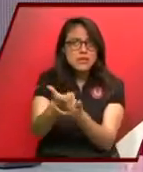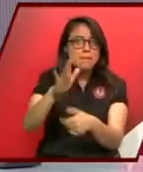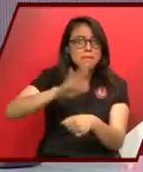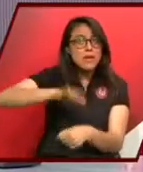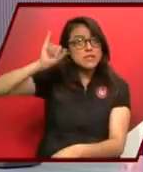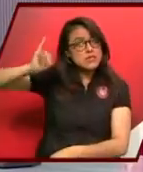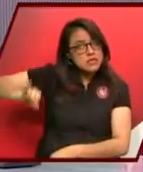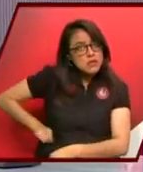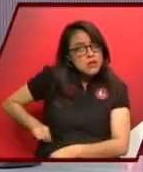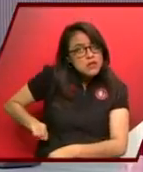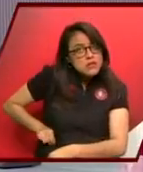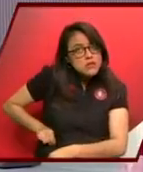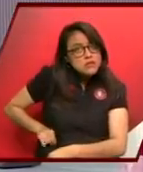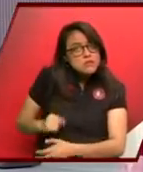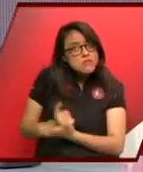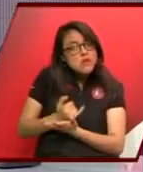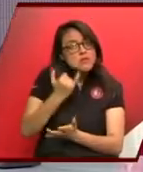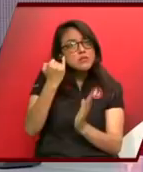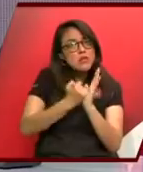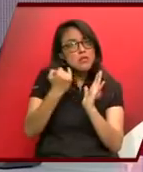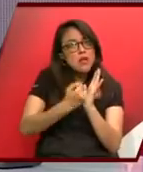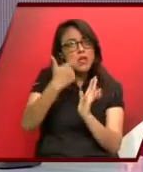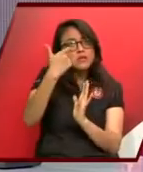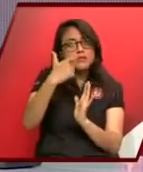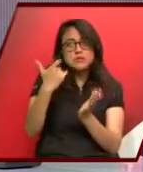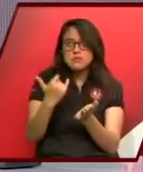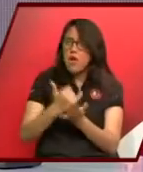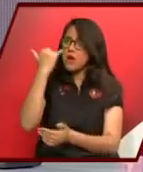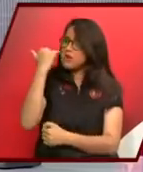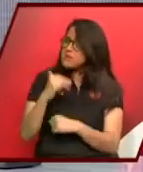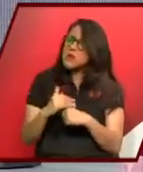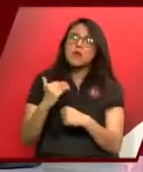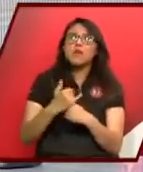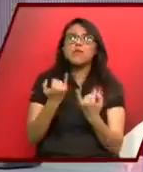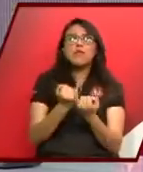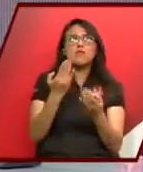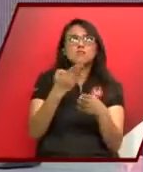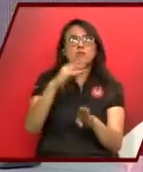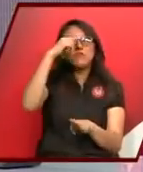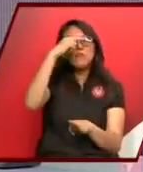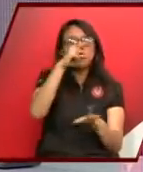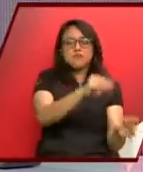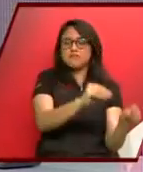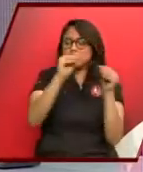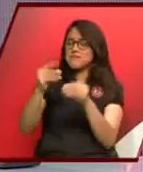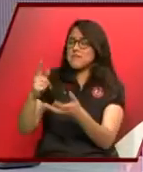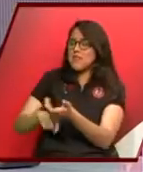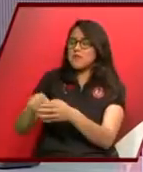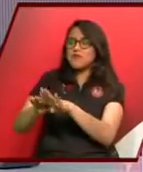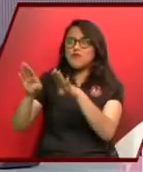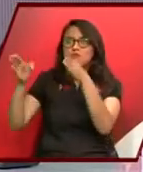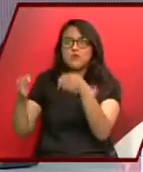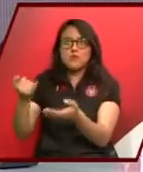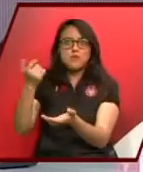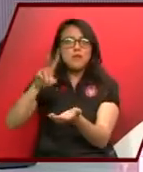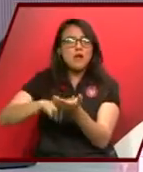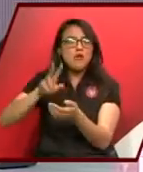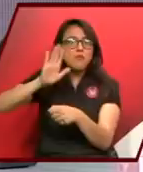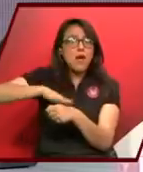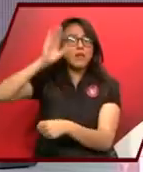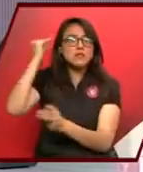más intereses que ellos. Más intereses que el banco. Ah, pues en ese momento los bancos de México van a decir, vamos a invertir con él porque nos va a dar más